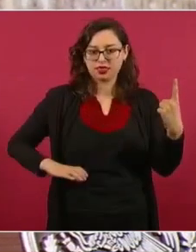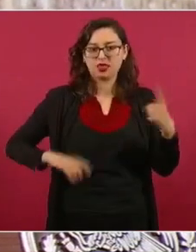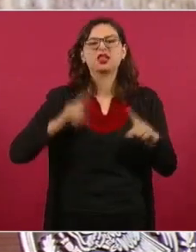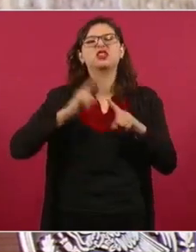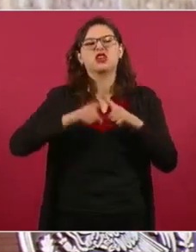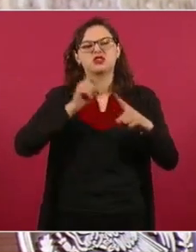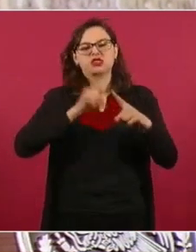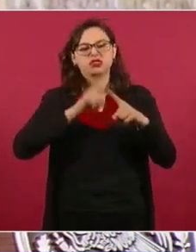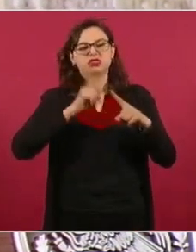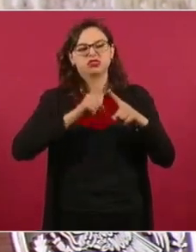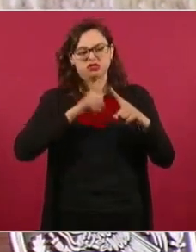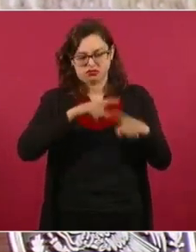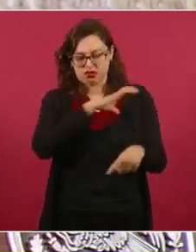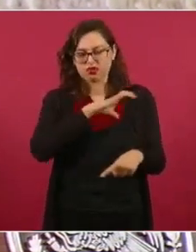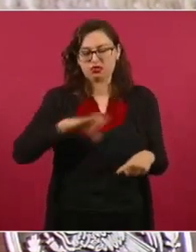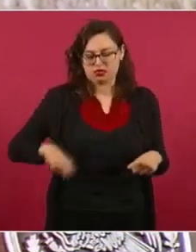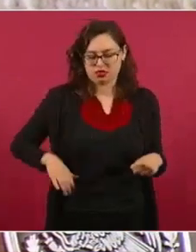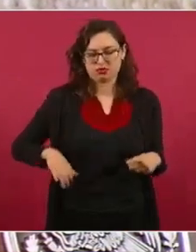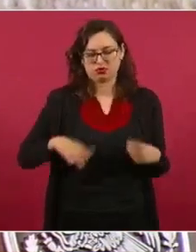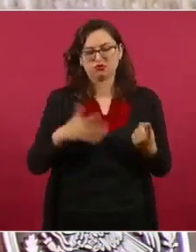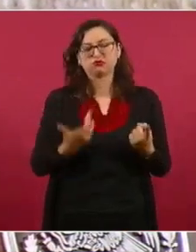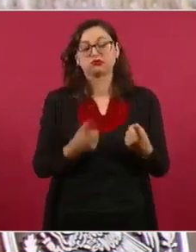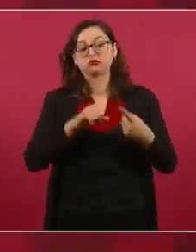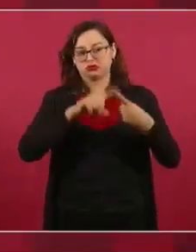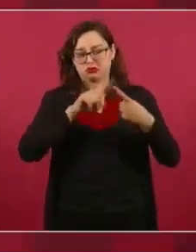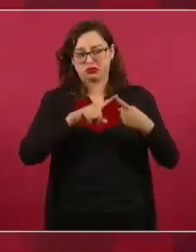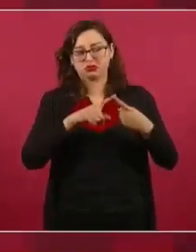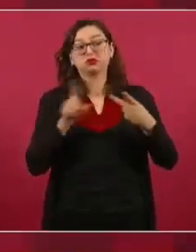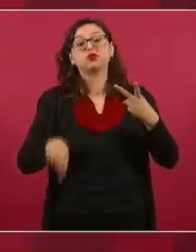¿Quién es el candidato? Dos,